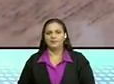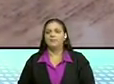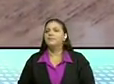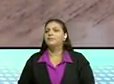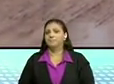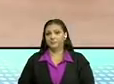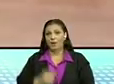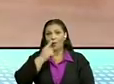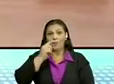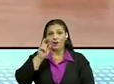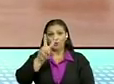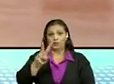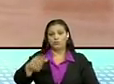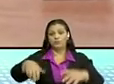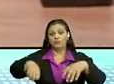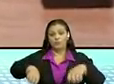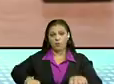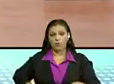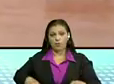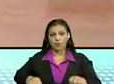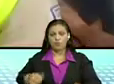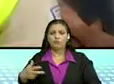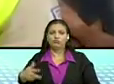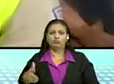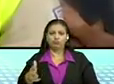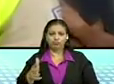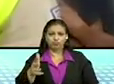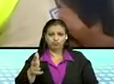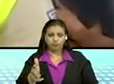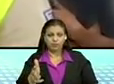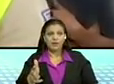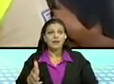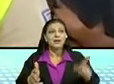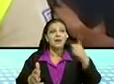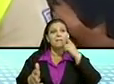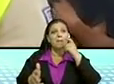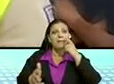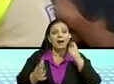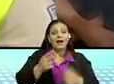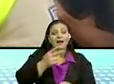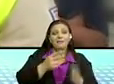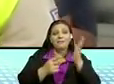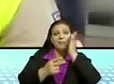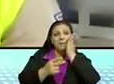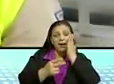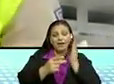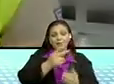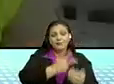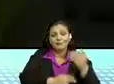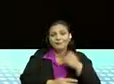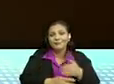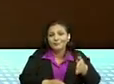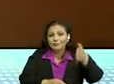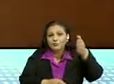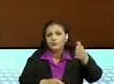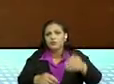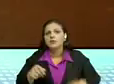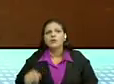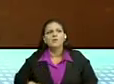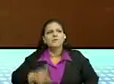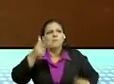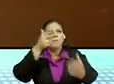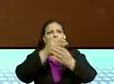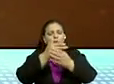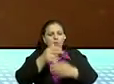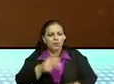a robo, no hay respeto. Ese respeto, esa agresividad es la que nos fastidia, nos molesta, y el no saber, el